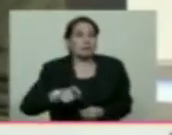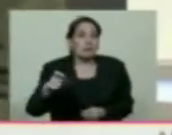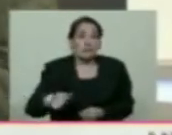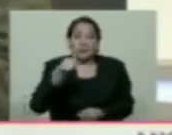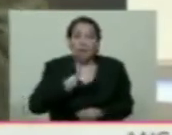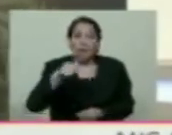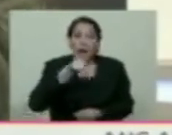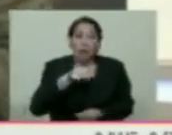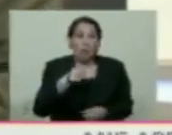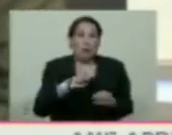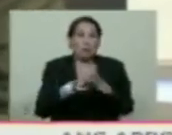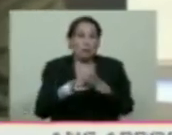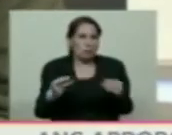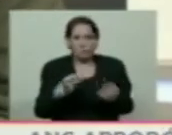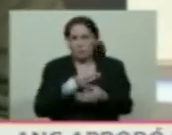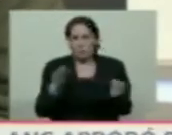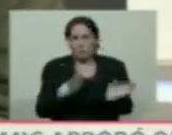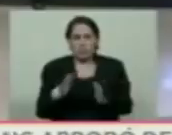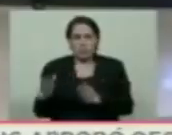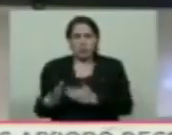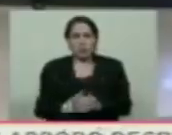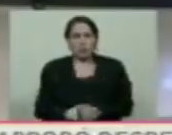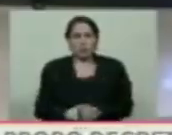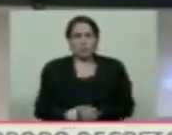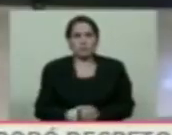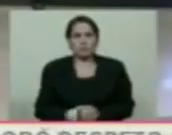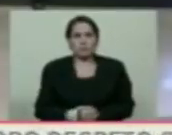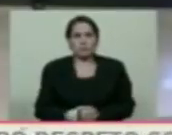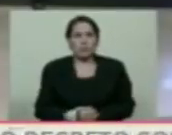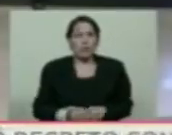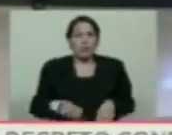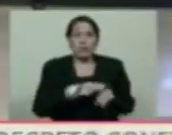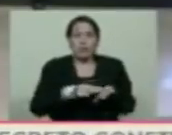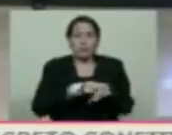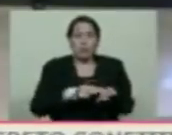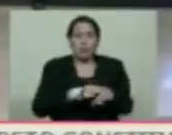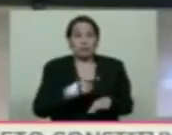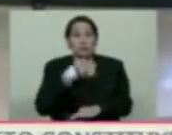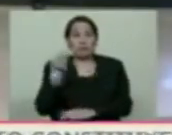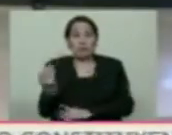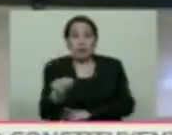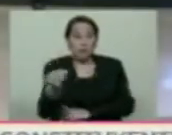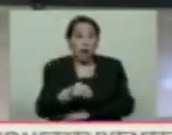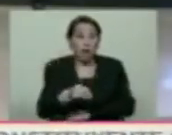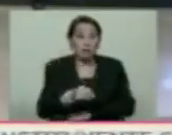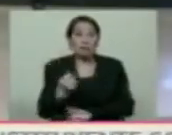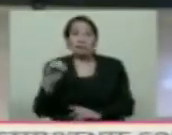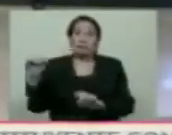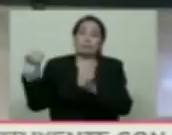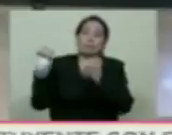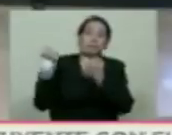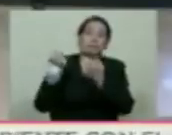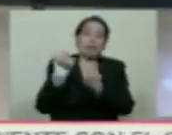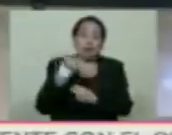agua, están perfectamente organizados. El ministro Alvarado indicó además que pese al bloqueo que enfrenta el país,